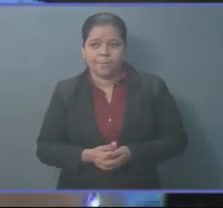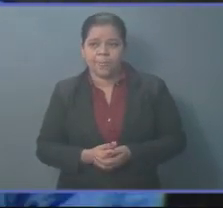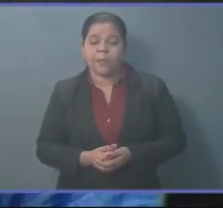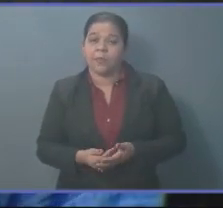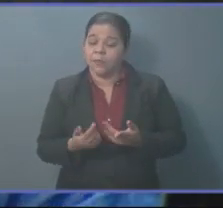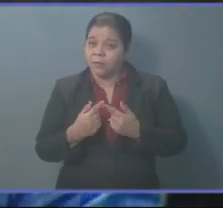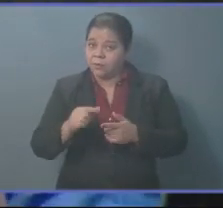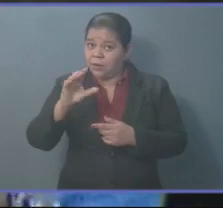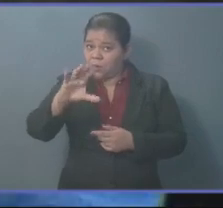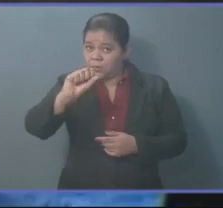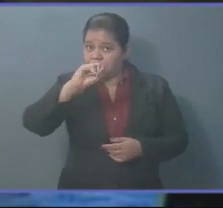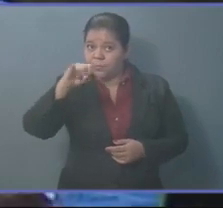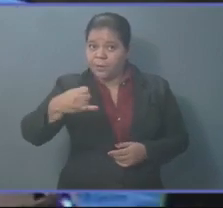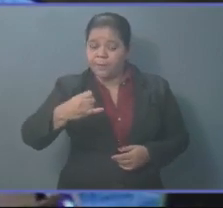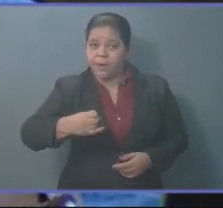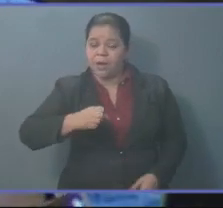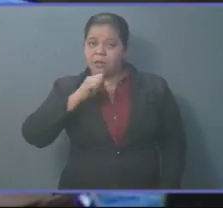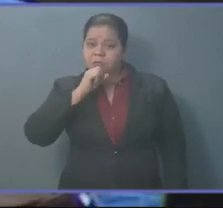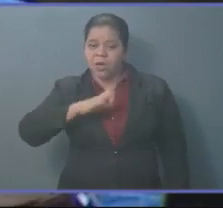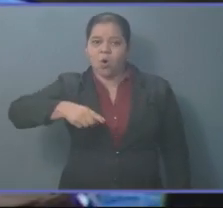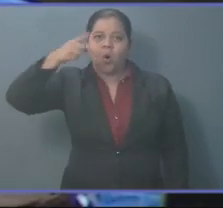lo Constitucional ordenó